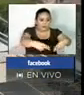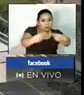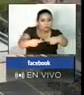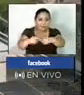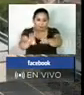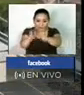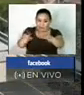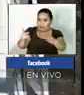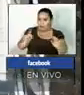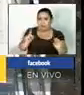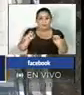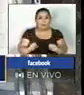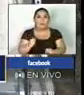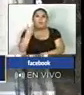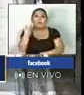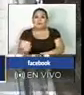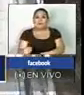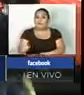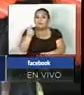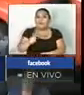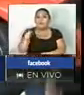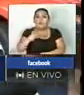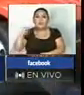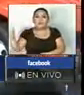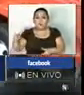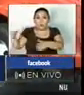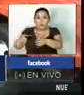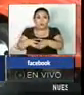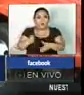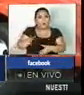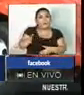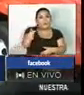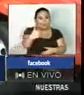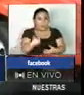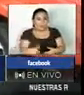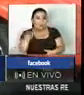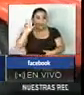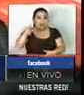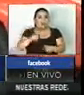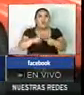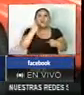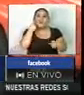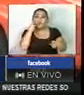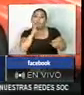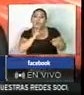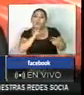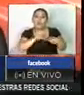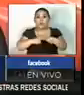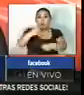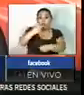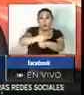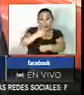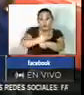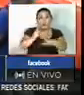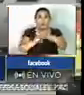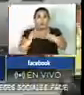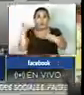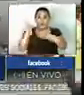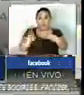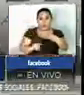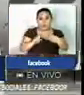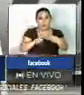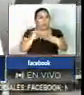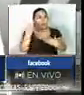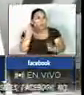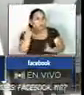Hasta la fecha han arribado vía terrestre tres grupos de varados, procedentes de Honduras, Guatemala y Belice. El resto